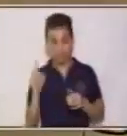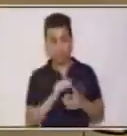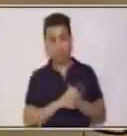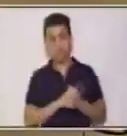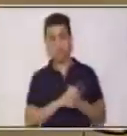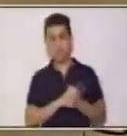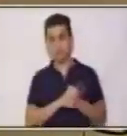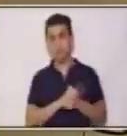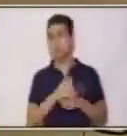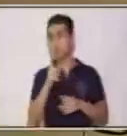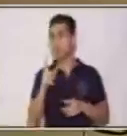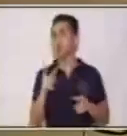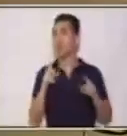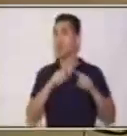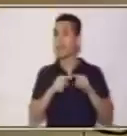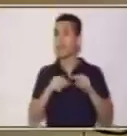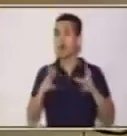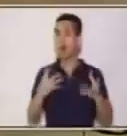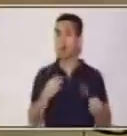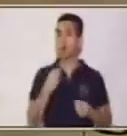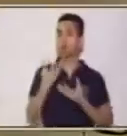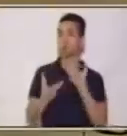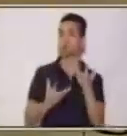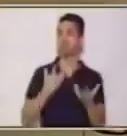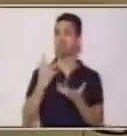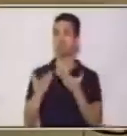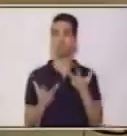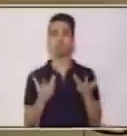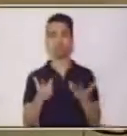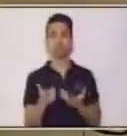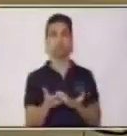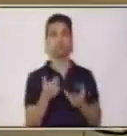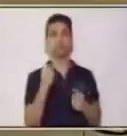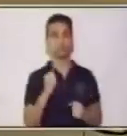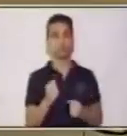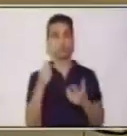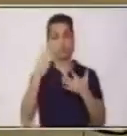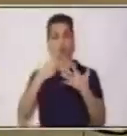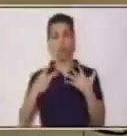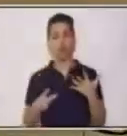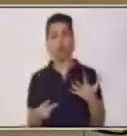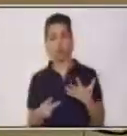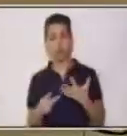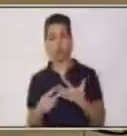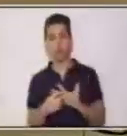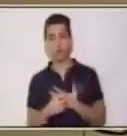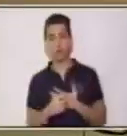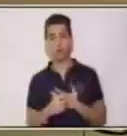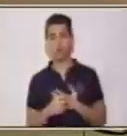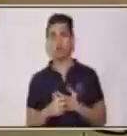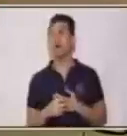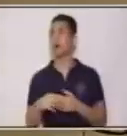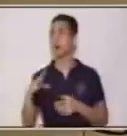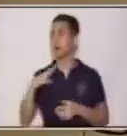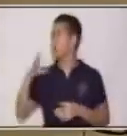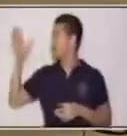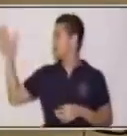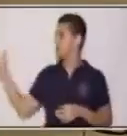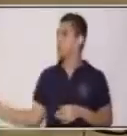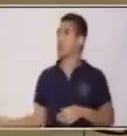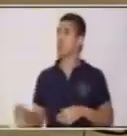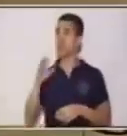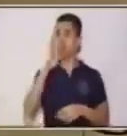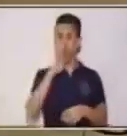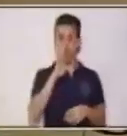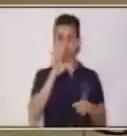demostrar, como te decía, qué tanta riqueza en tu vocabulario tienes. Acá tengo 4 expresiones